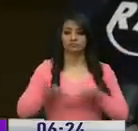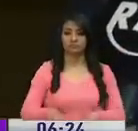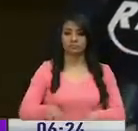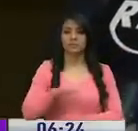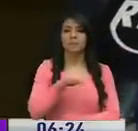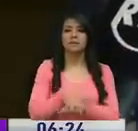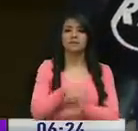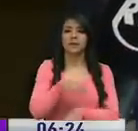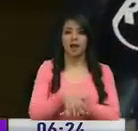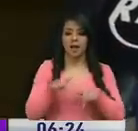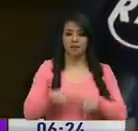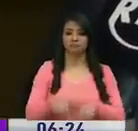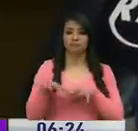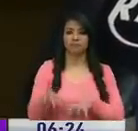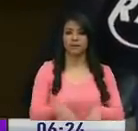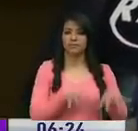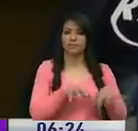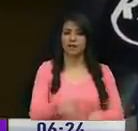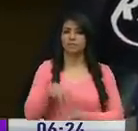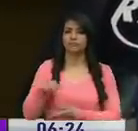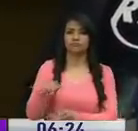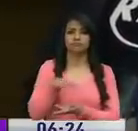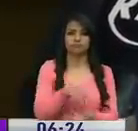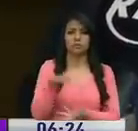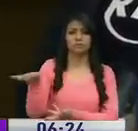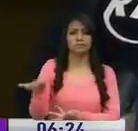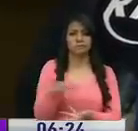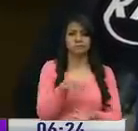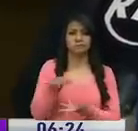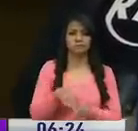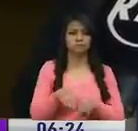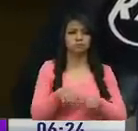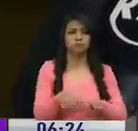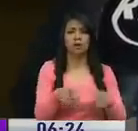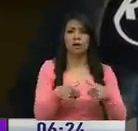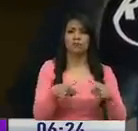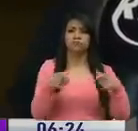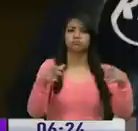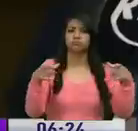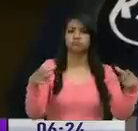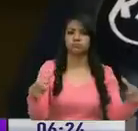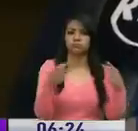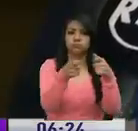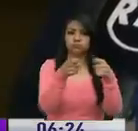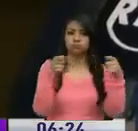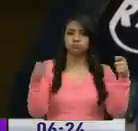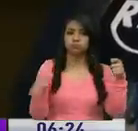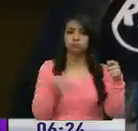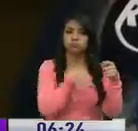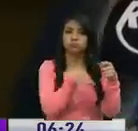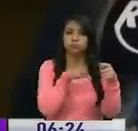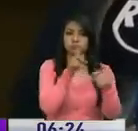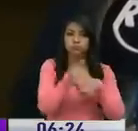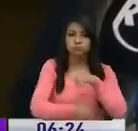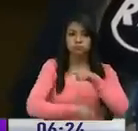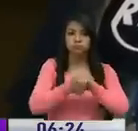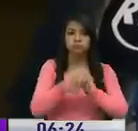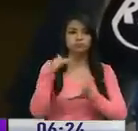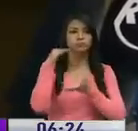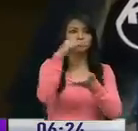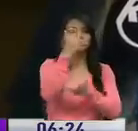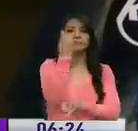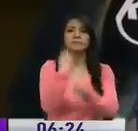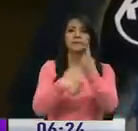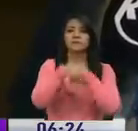machala en los cuales estarían contaminando una serie de contenedores que posteriormente enviarían la droga a diferentes países